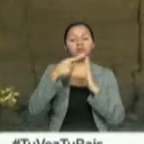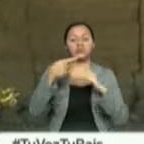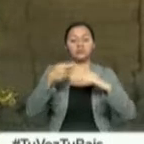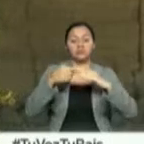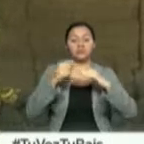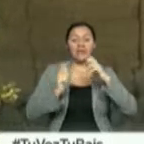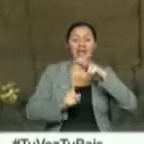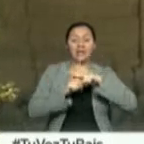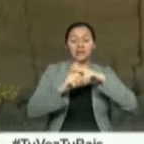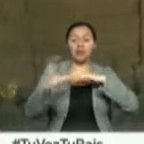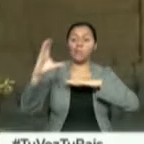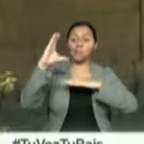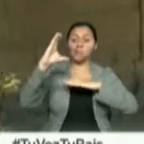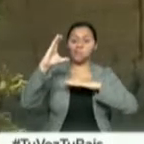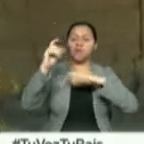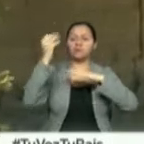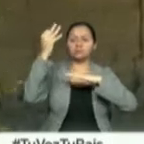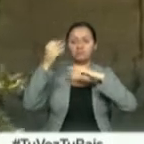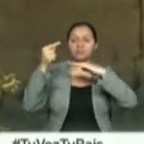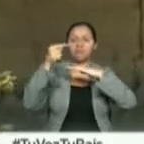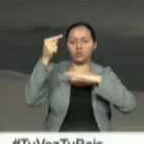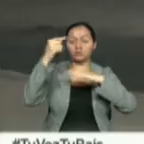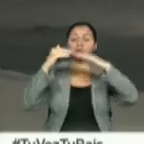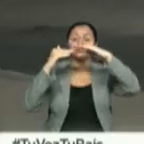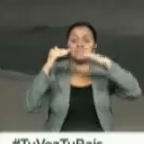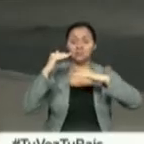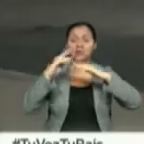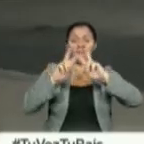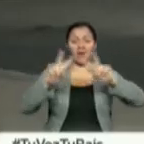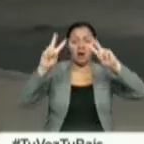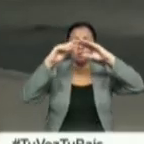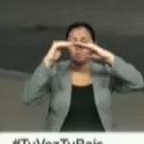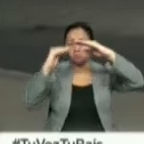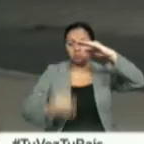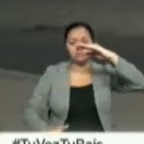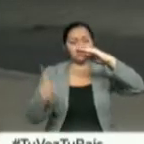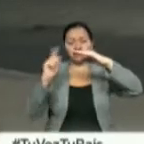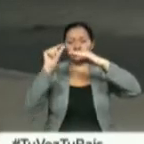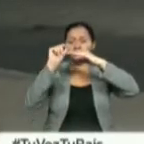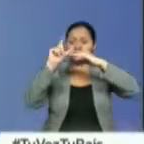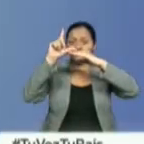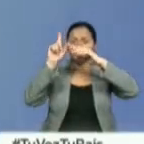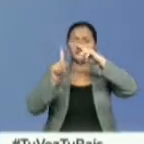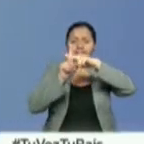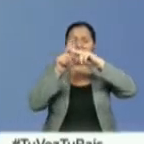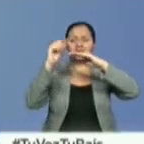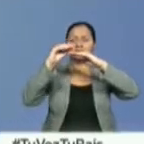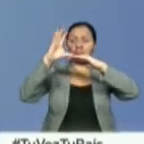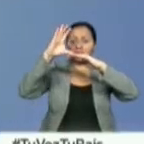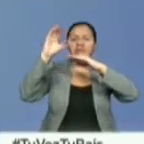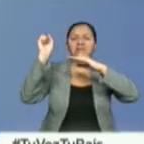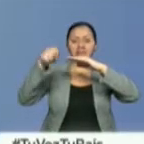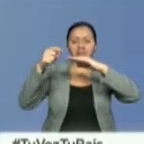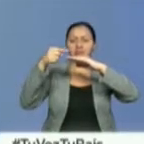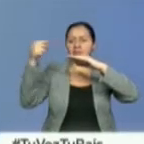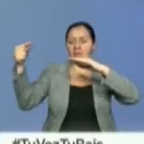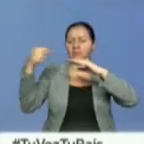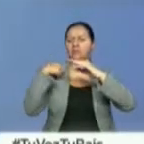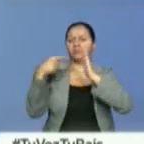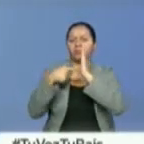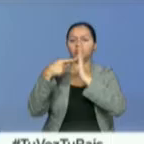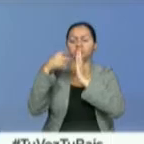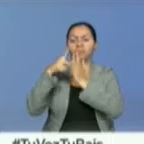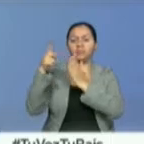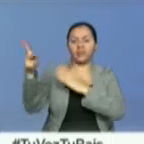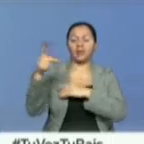la ganancia extraordinaria en la transferencia del dominio de bienes inmuebles rurales o urbanos el cálculo del impuesto corresponde a la